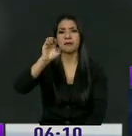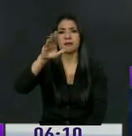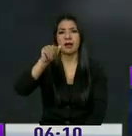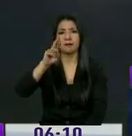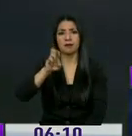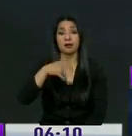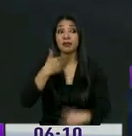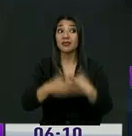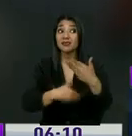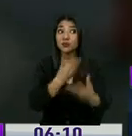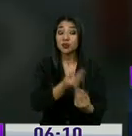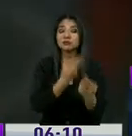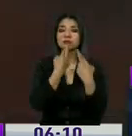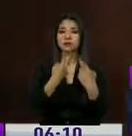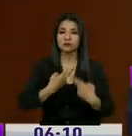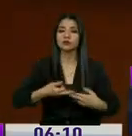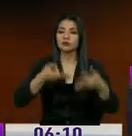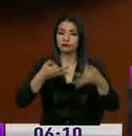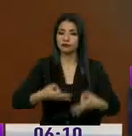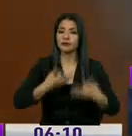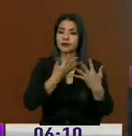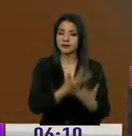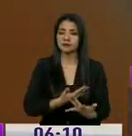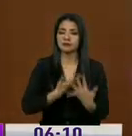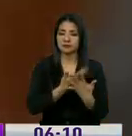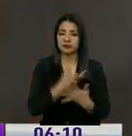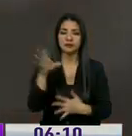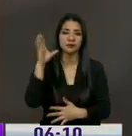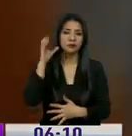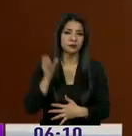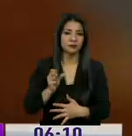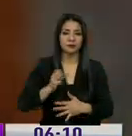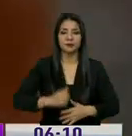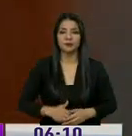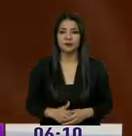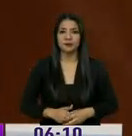oficiales en las próximas horas, informó desde la ciudad de Cuenca Francisco Ramírez.